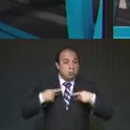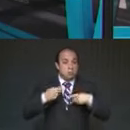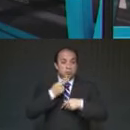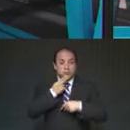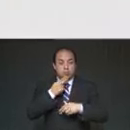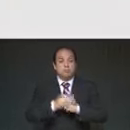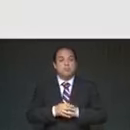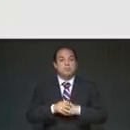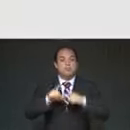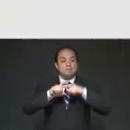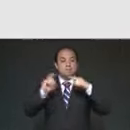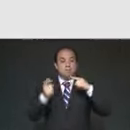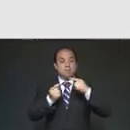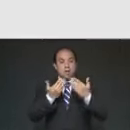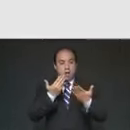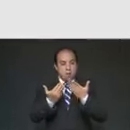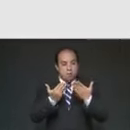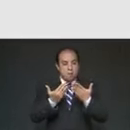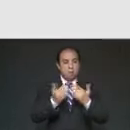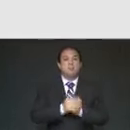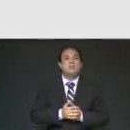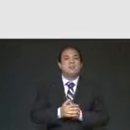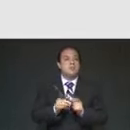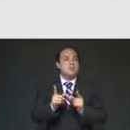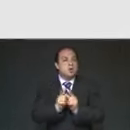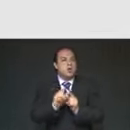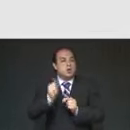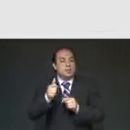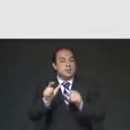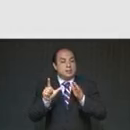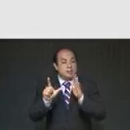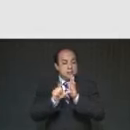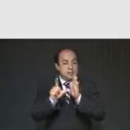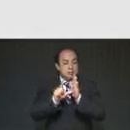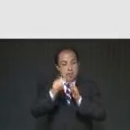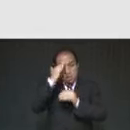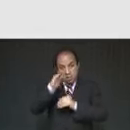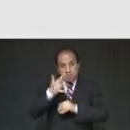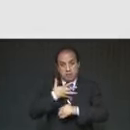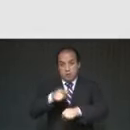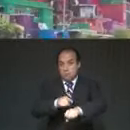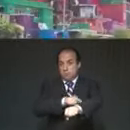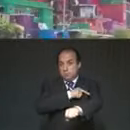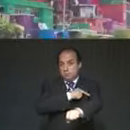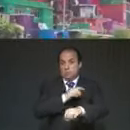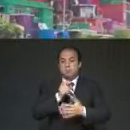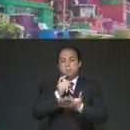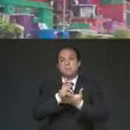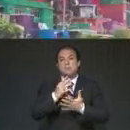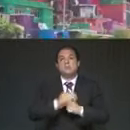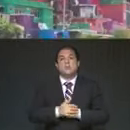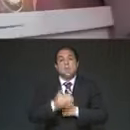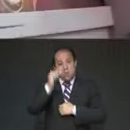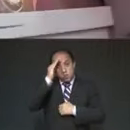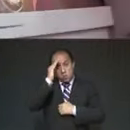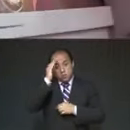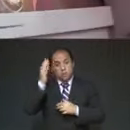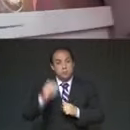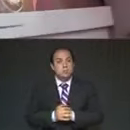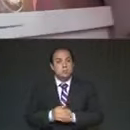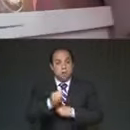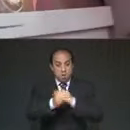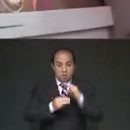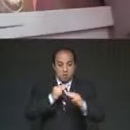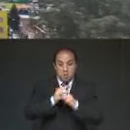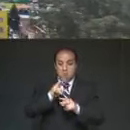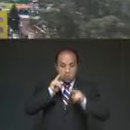También, y tenemos aquí una breve comparación con otras líneas, las otras líneas que sabemos que son largas simplemente porque se conocen en el